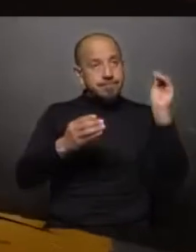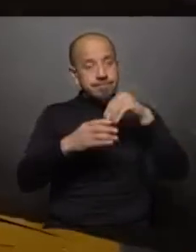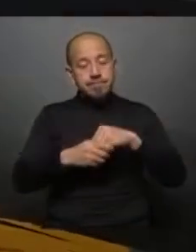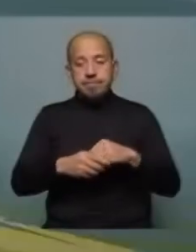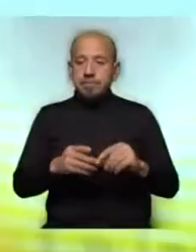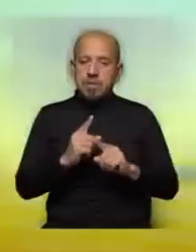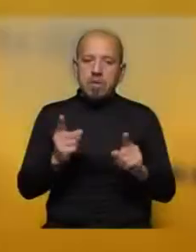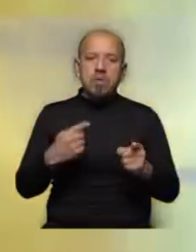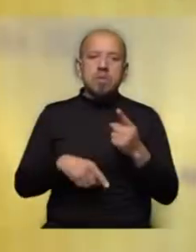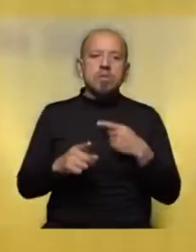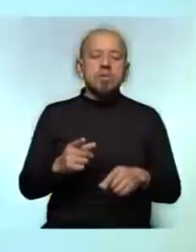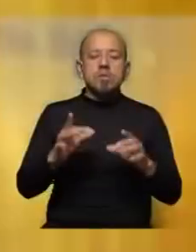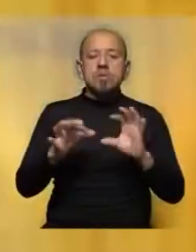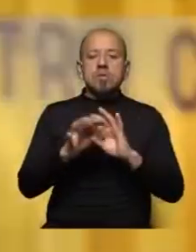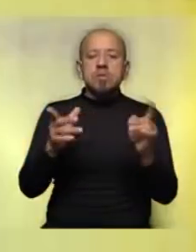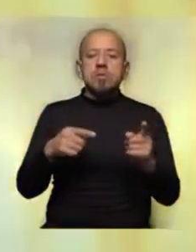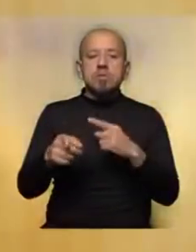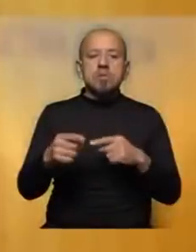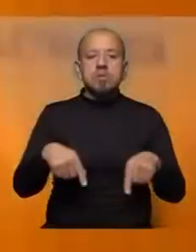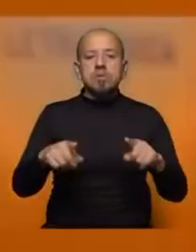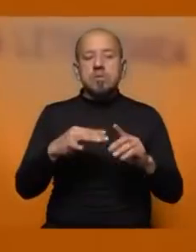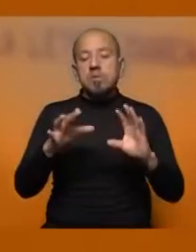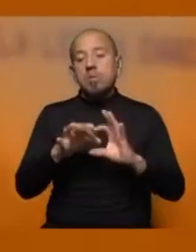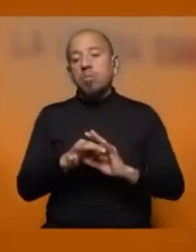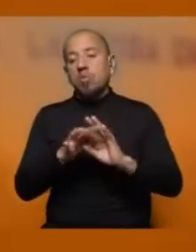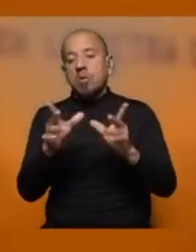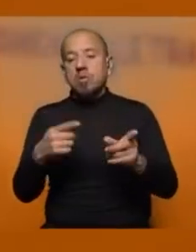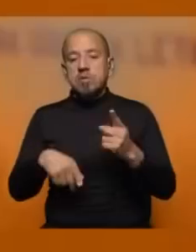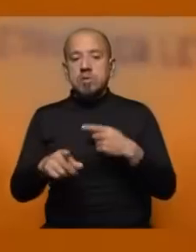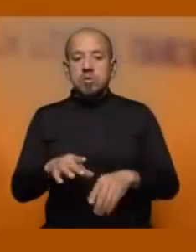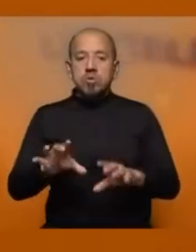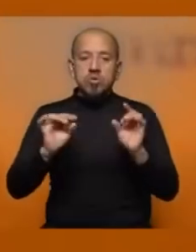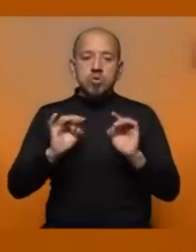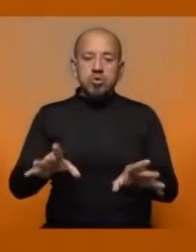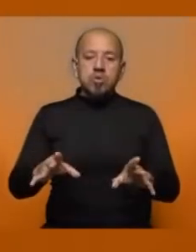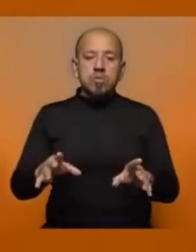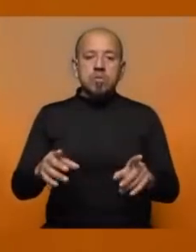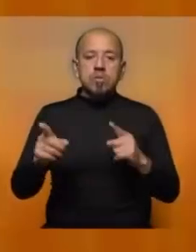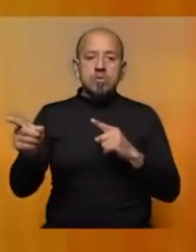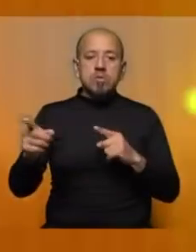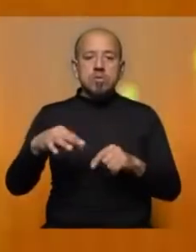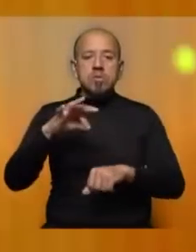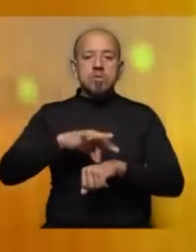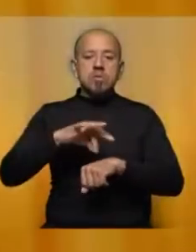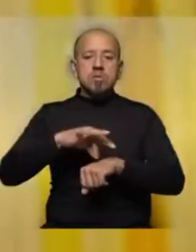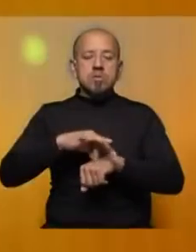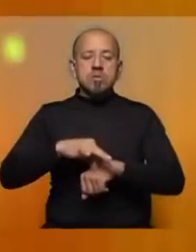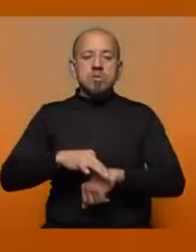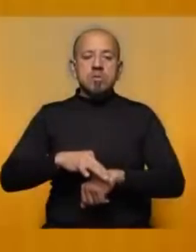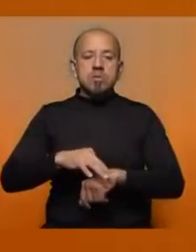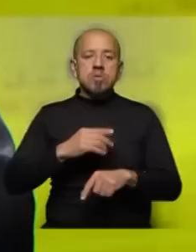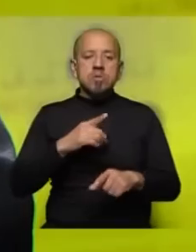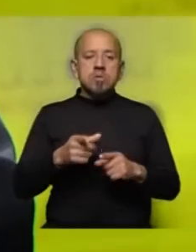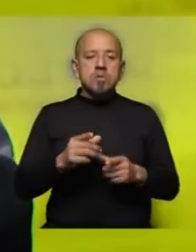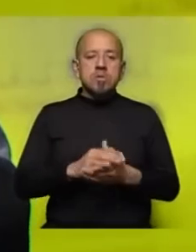que sea libre para tomar sus decisiones democráticas solamente con la incidencia de los médicos que la que la constituyen